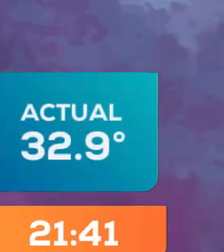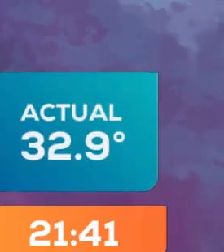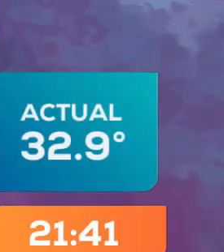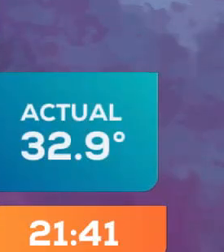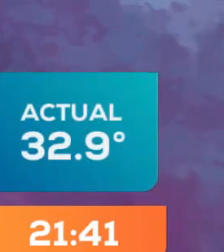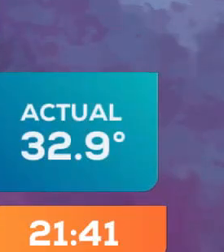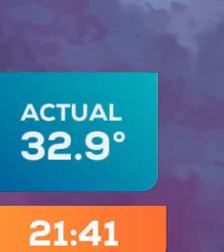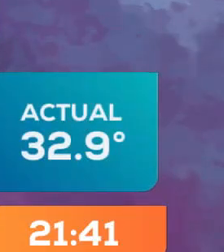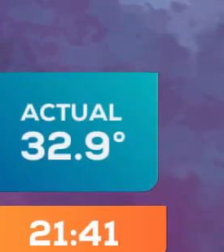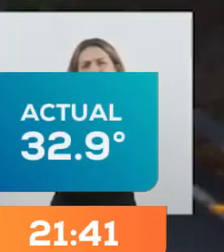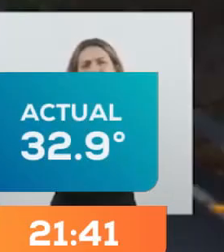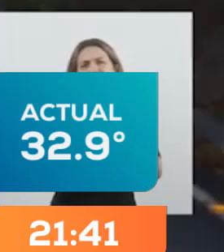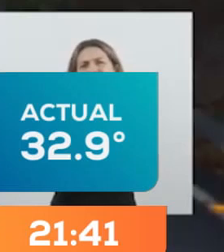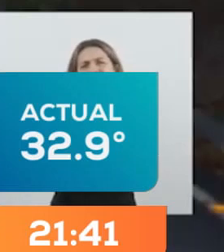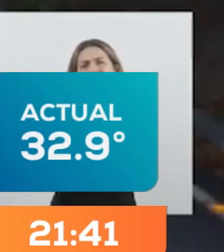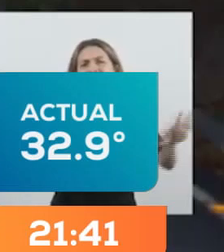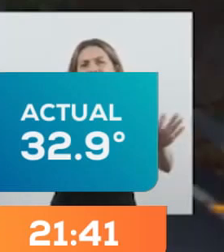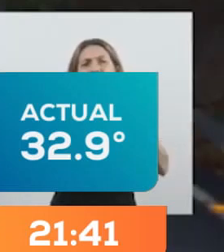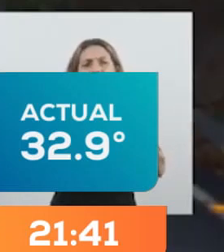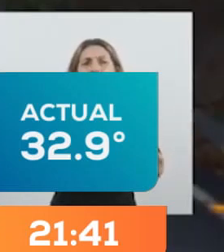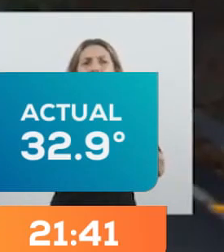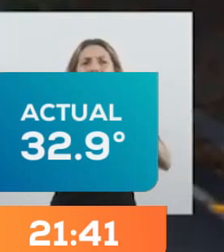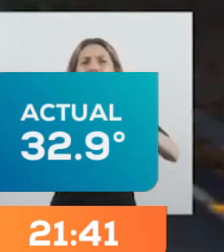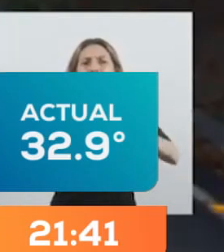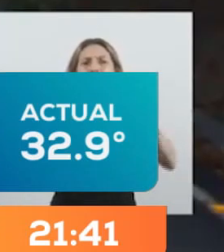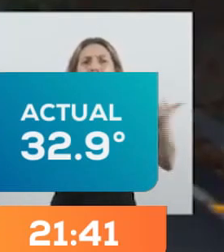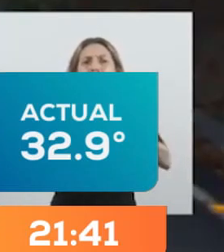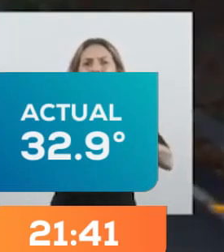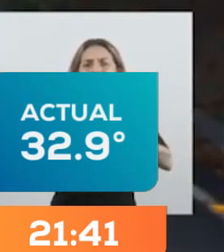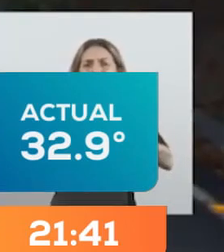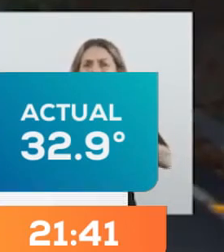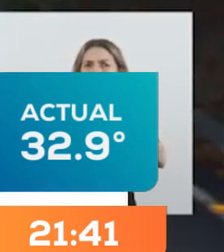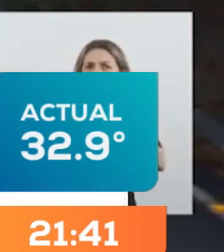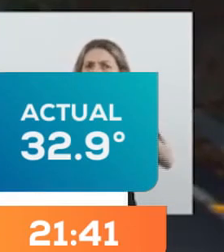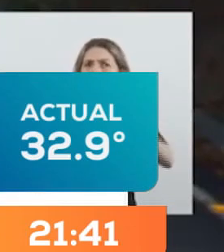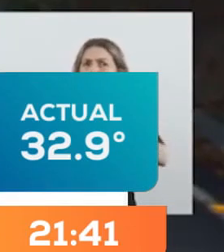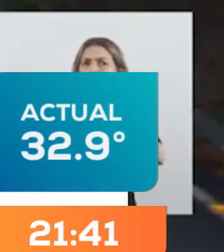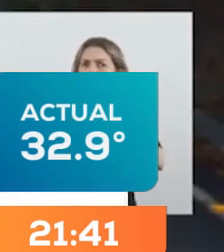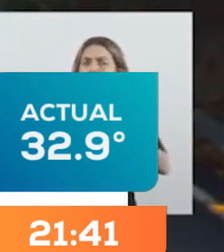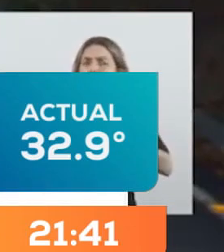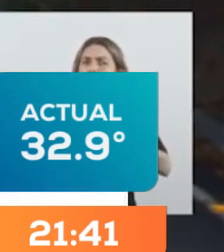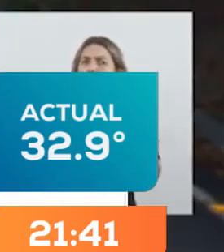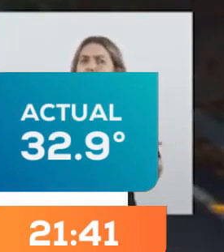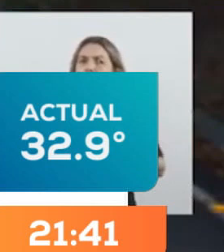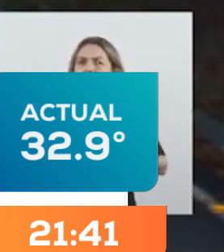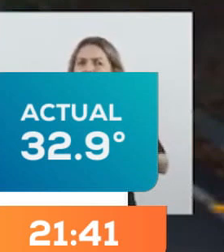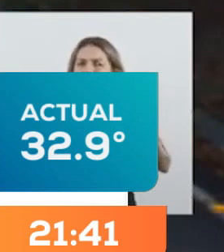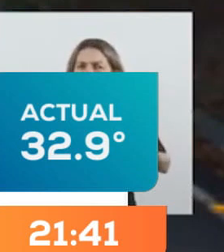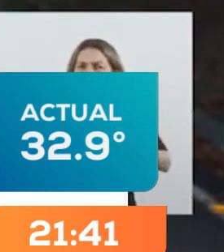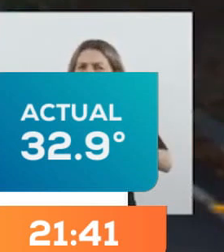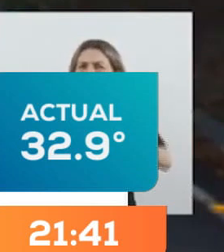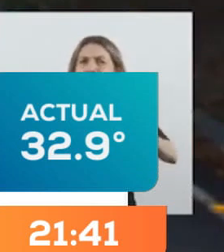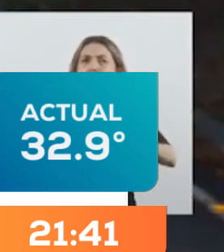de un fenómeno económico y financiero a nivel global que parecía desaparecido, la inflación. Varios países por la emisión,